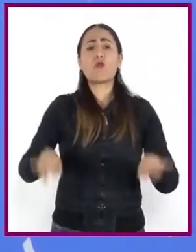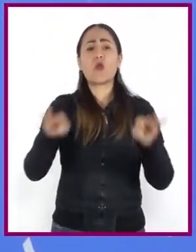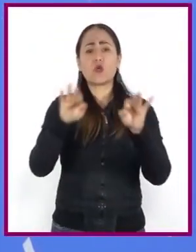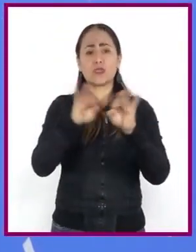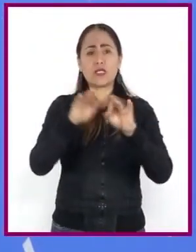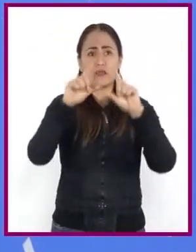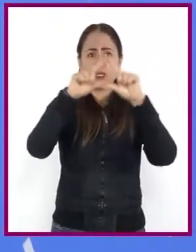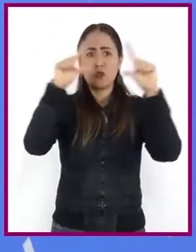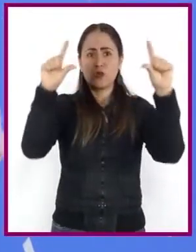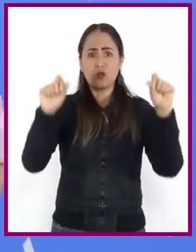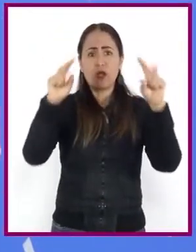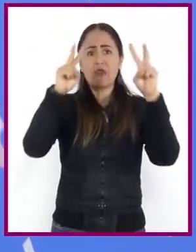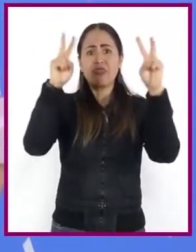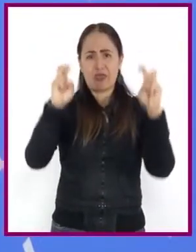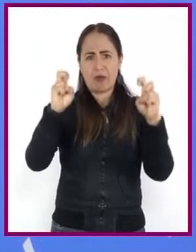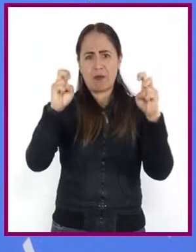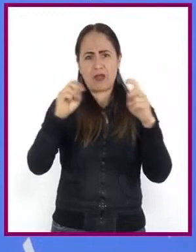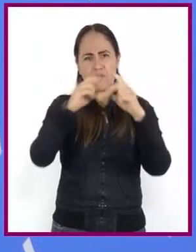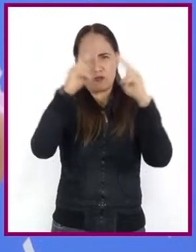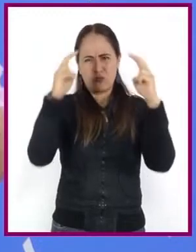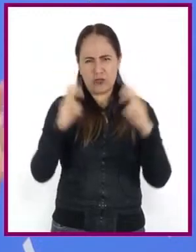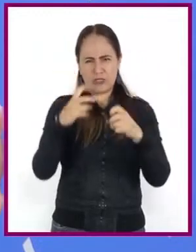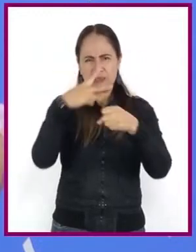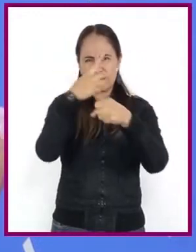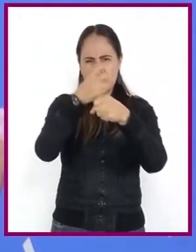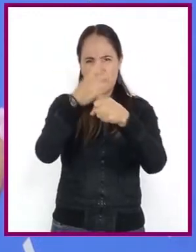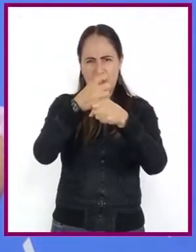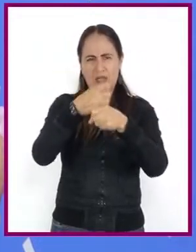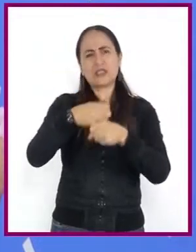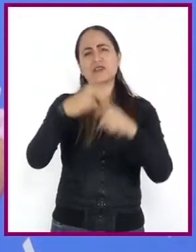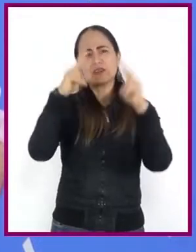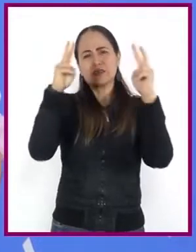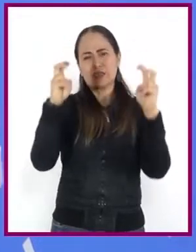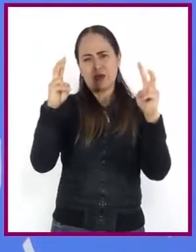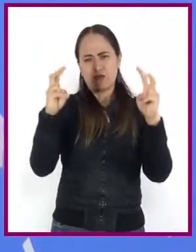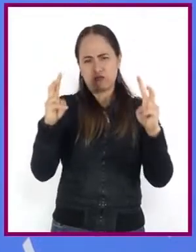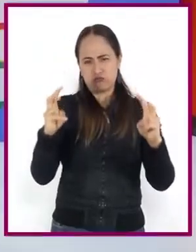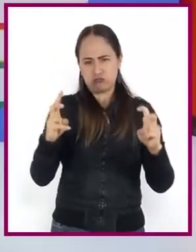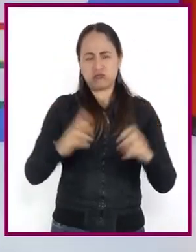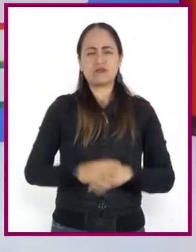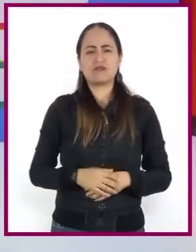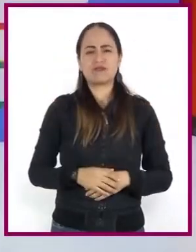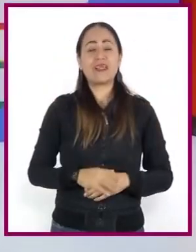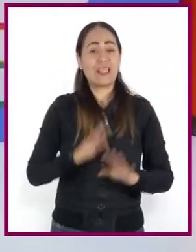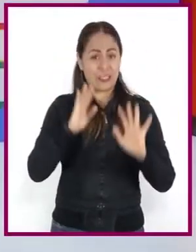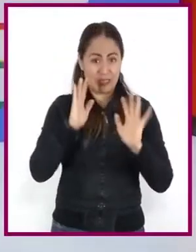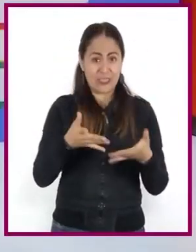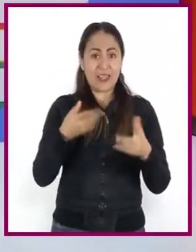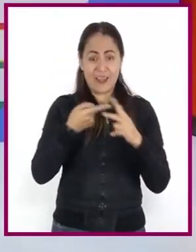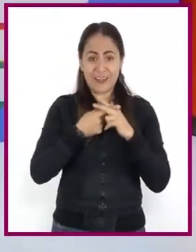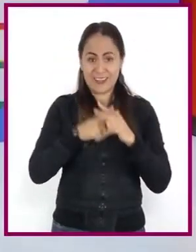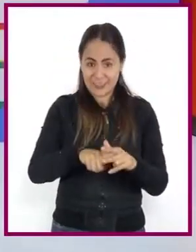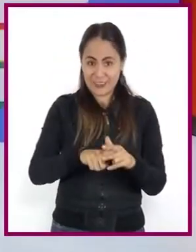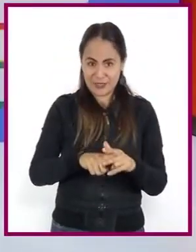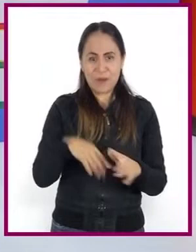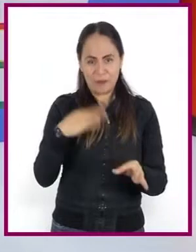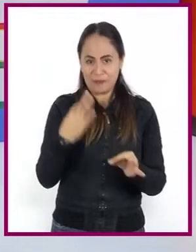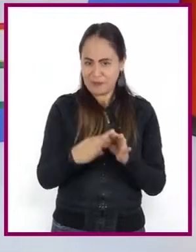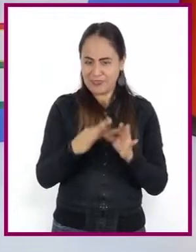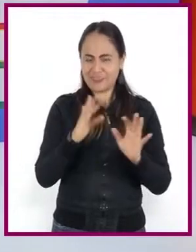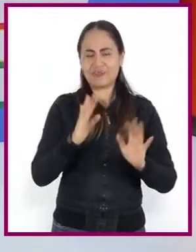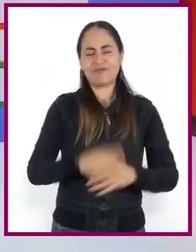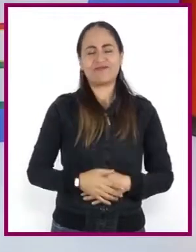títulos y subtítulos de los documentos administrativos? ¿Listas y listos? Muy bien,